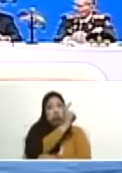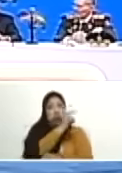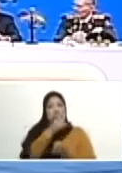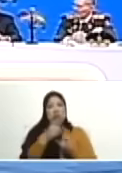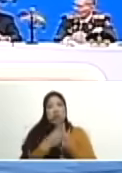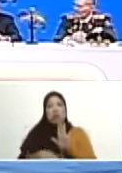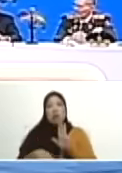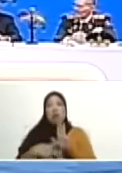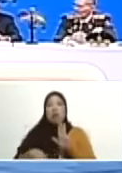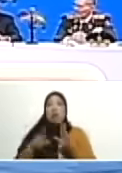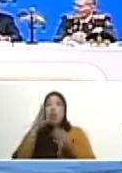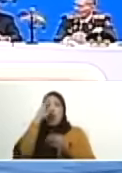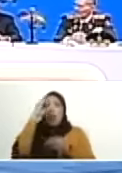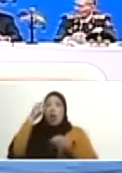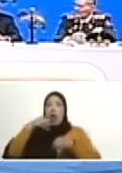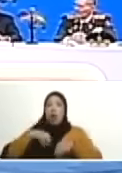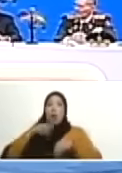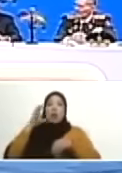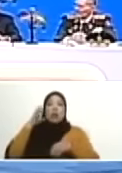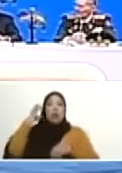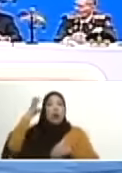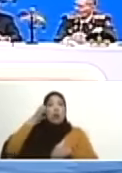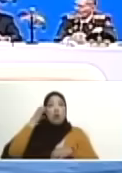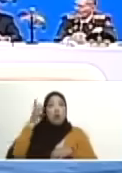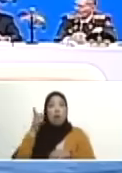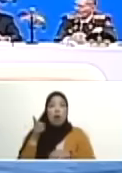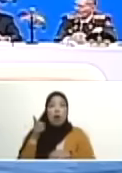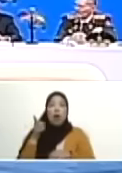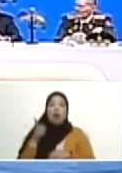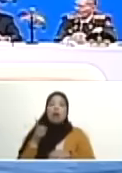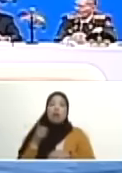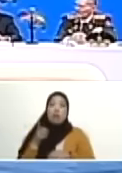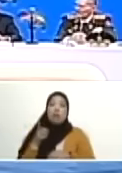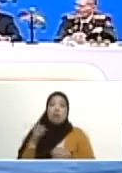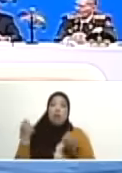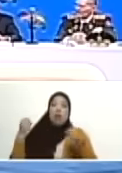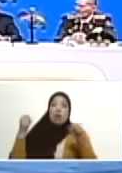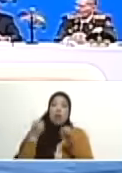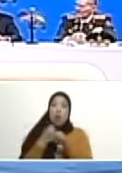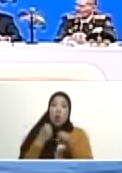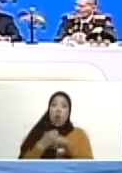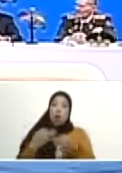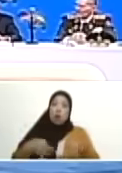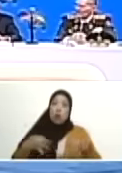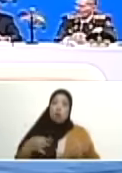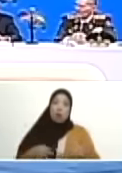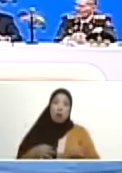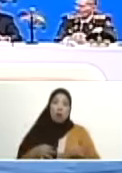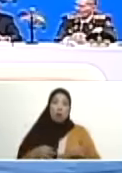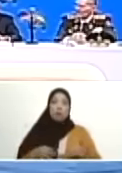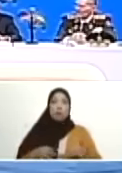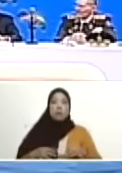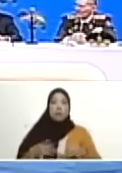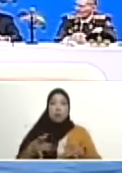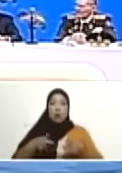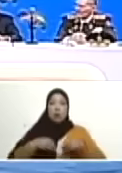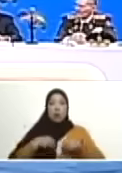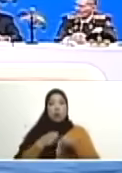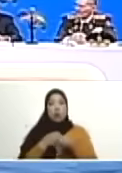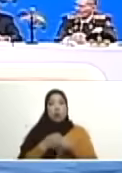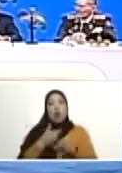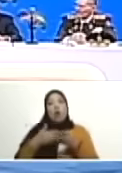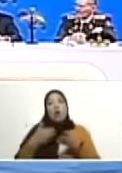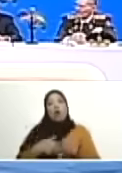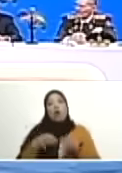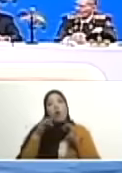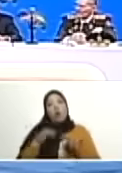Ginebra. Porque es expreso, práctica habitual, que consta en los documentos